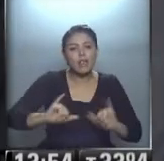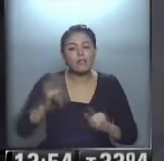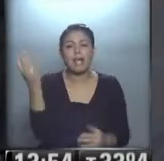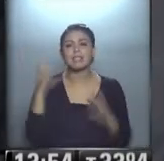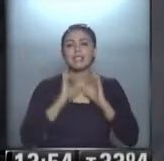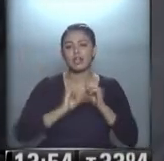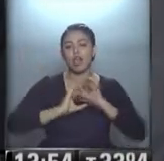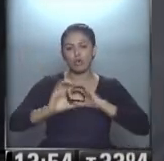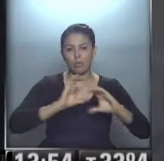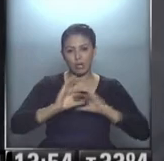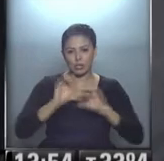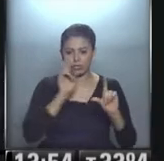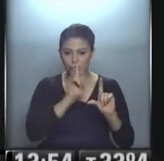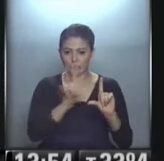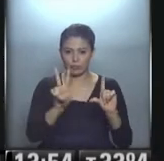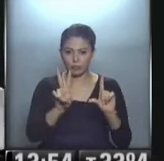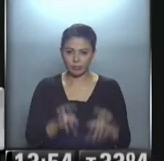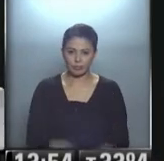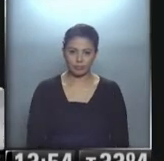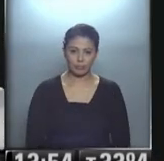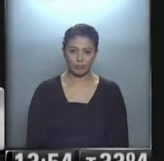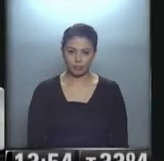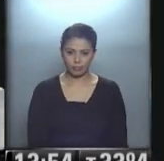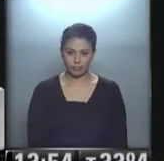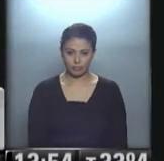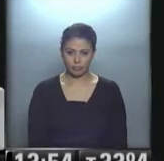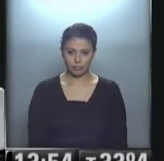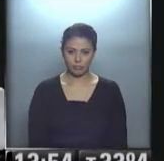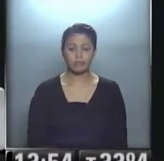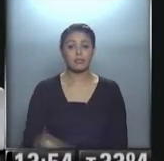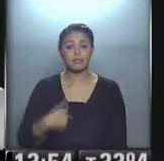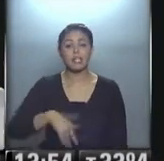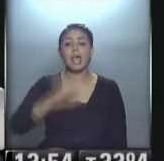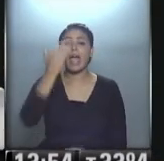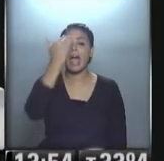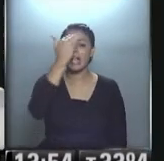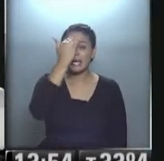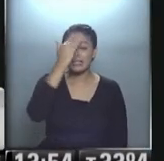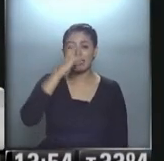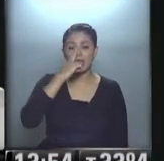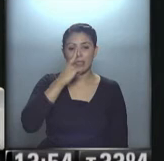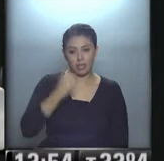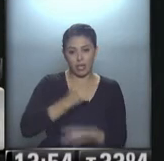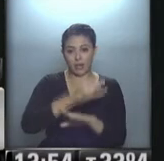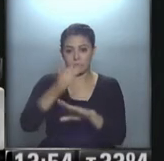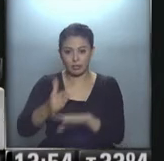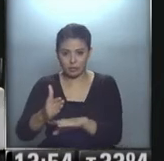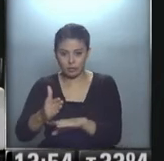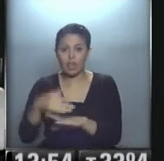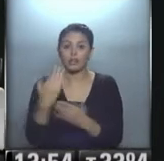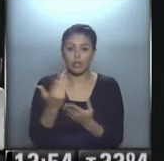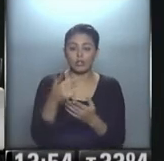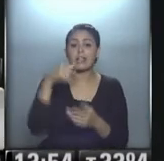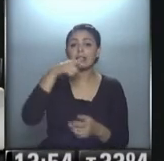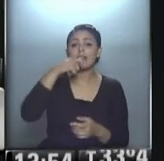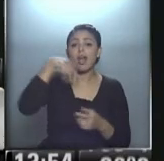de Comunicaciones, Norberto Werner. A partir de los 15 días de entrada en vigencia, es decir, según el